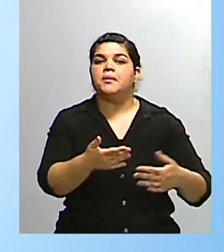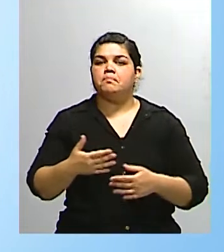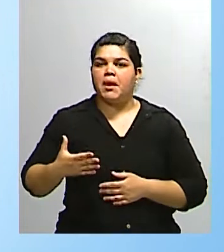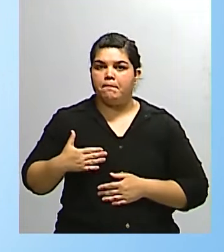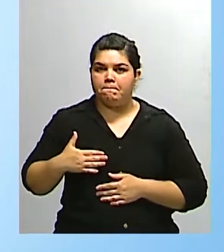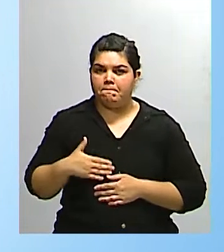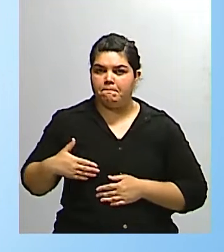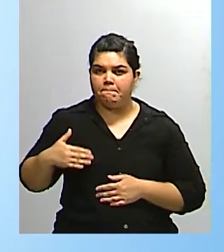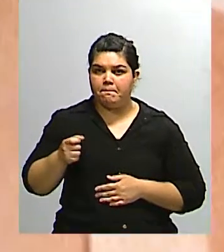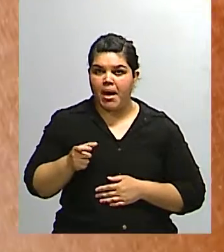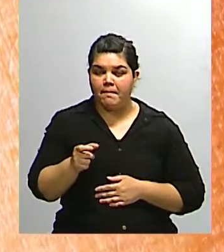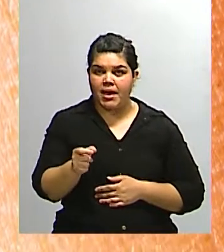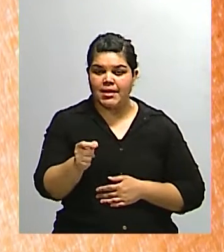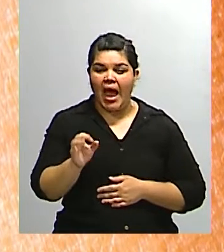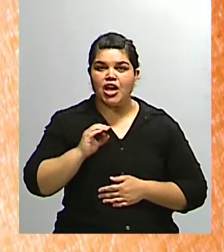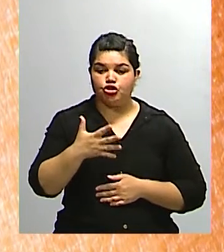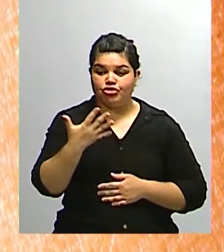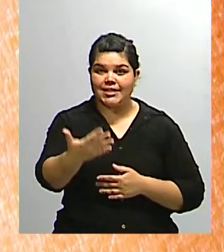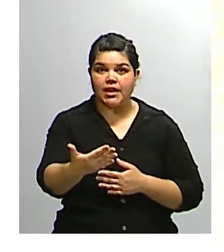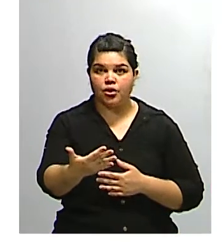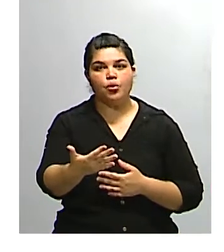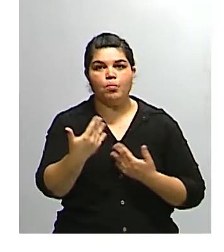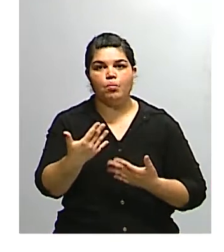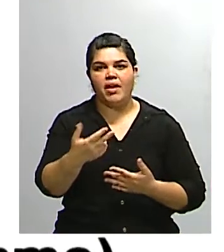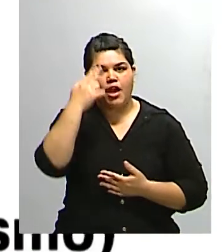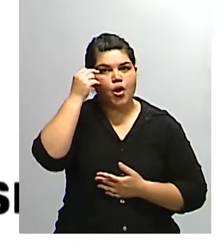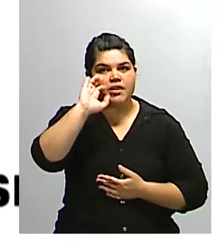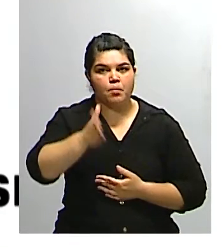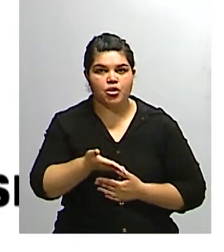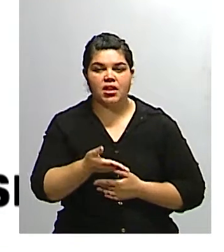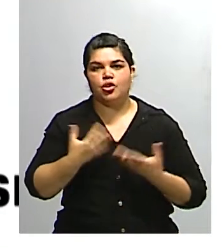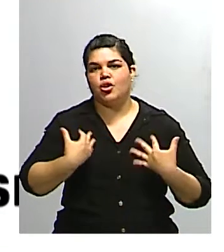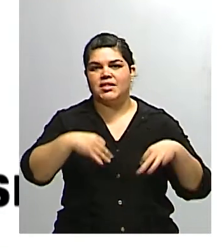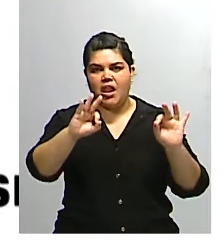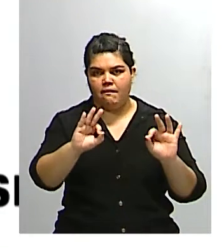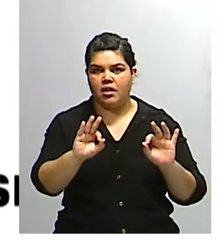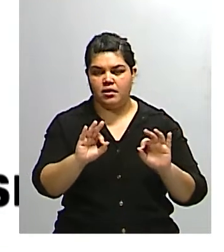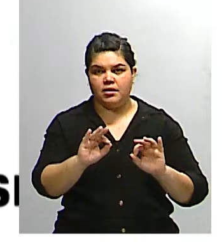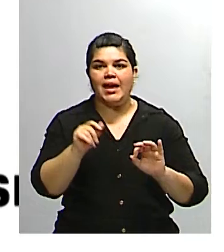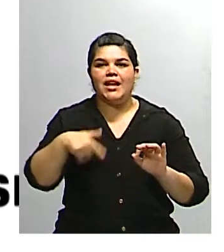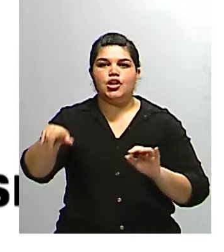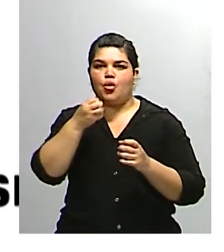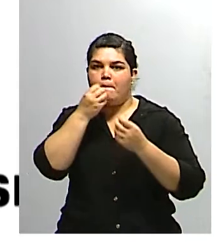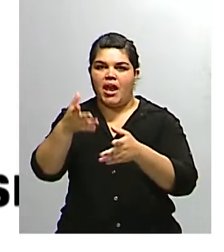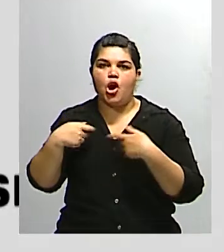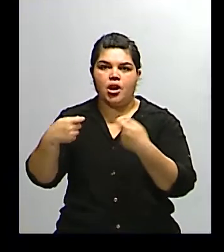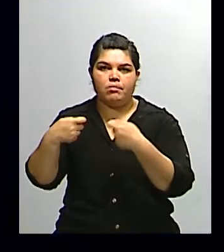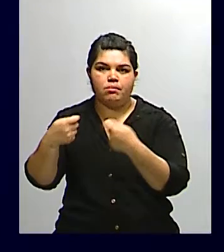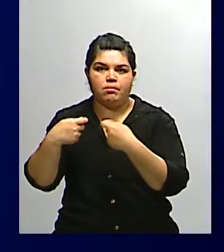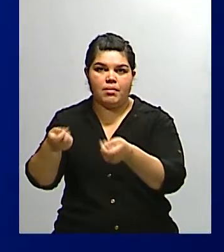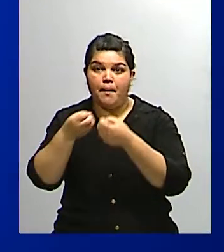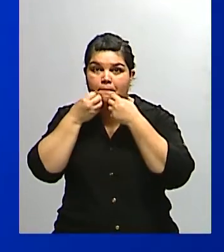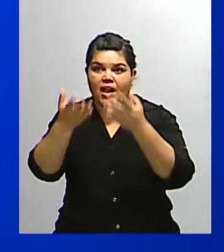5 años excede del 90% en el caso de los países que tienen mejores ingresos. Obviamente, si tenés mejores